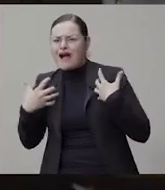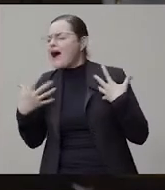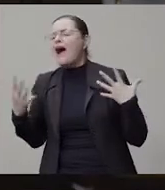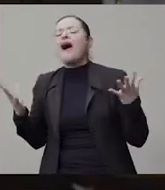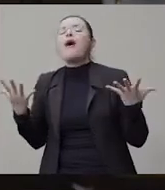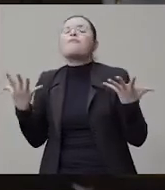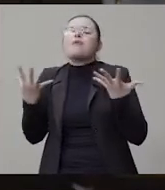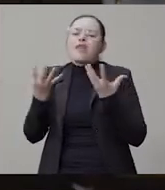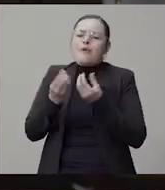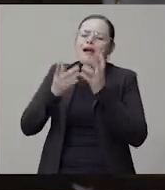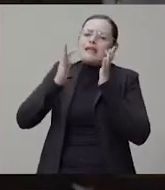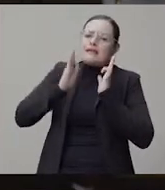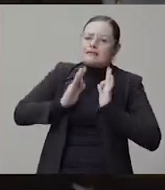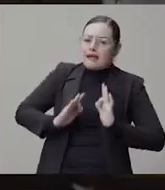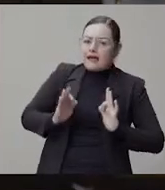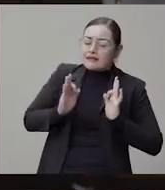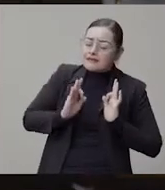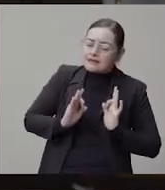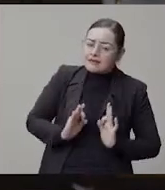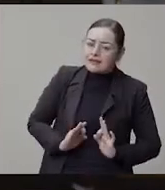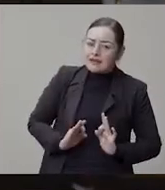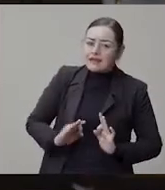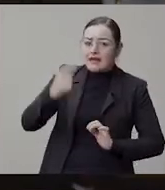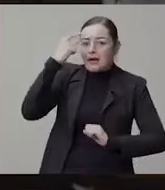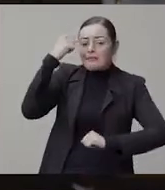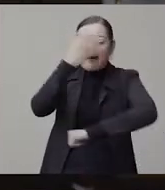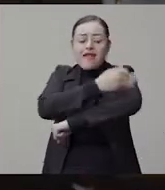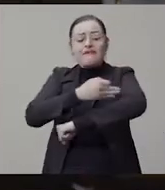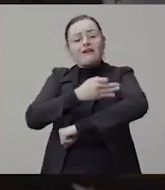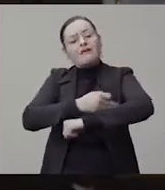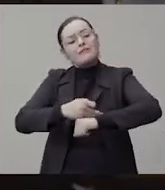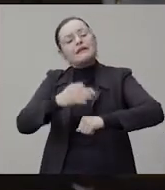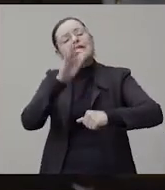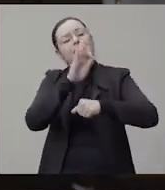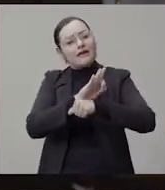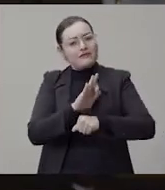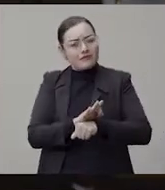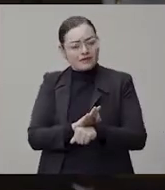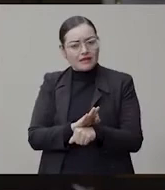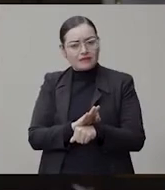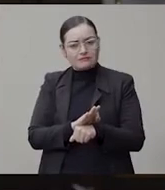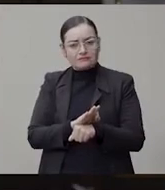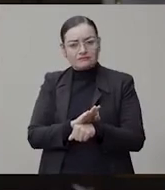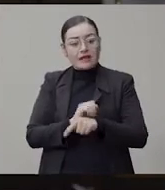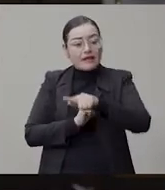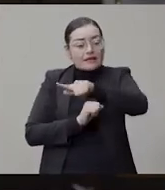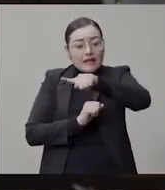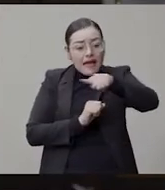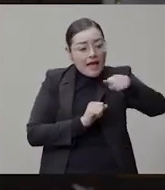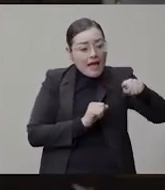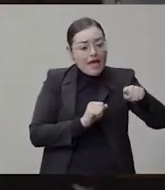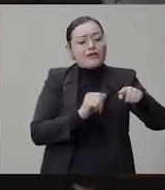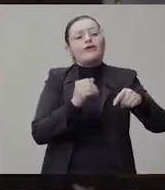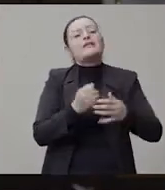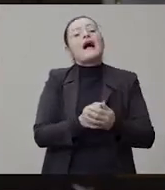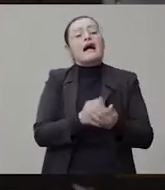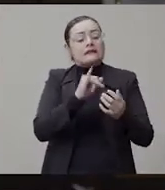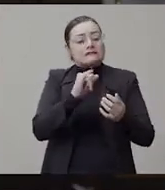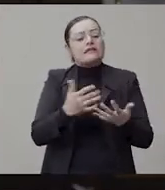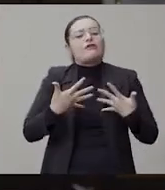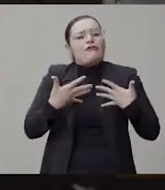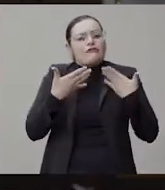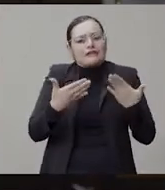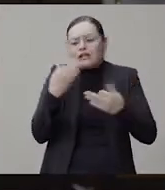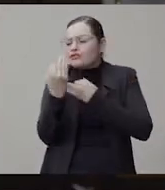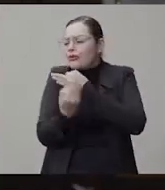radicalización por la templanza el rencor por la unidad en favor de las familias respondamos a la confianza